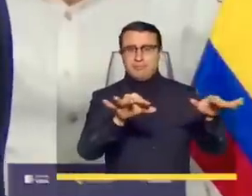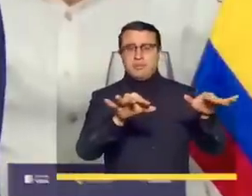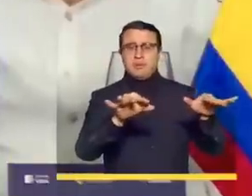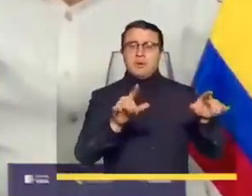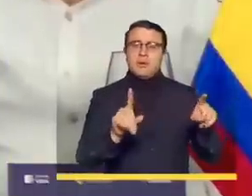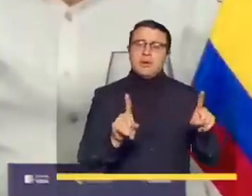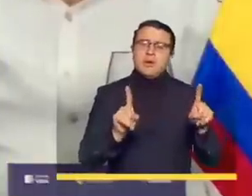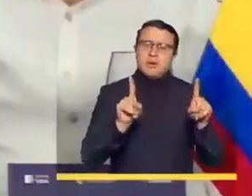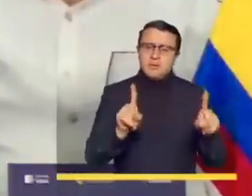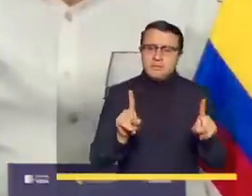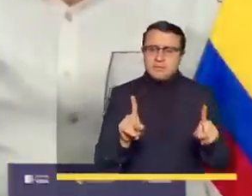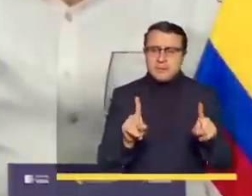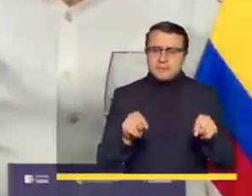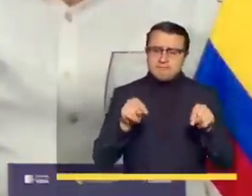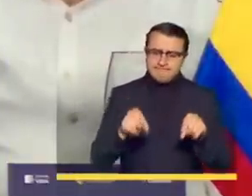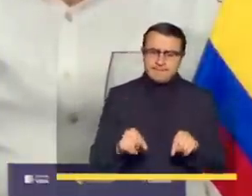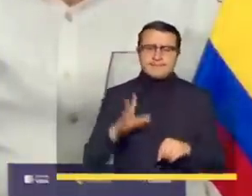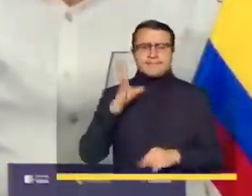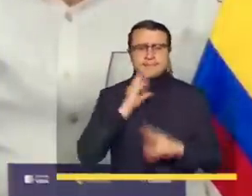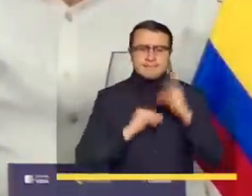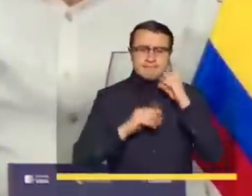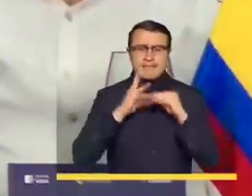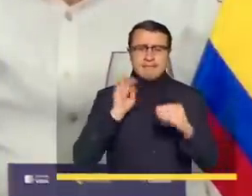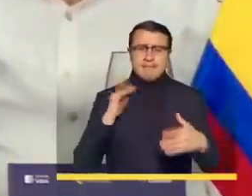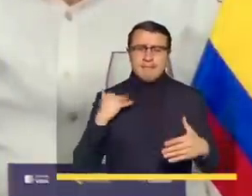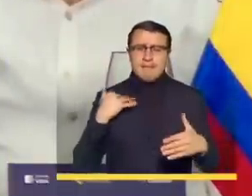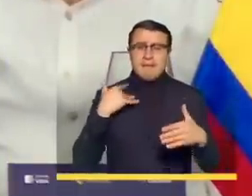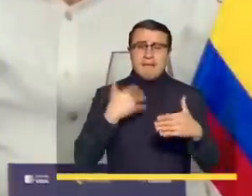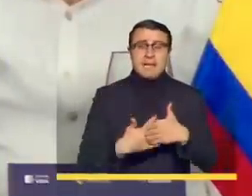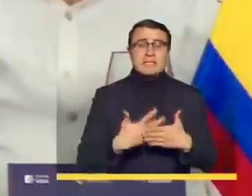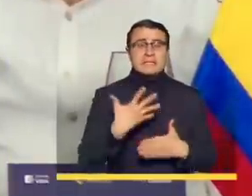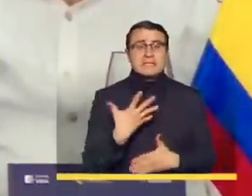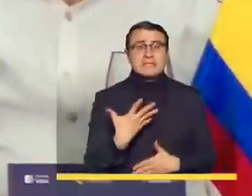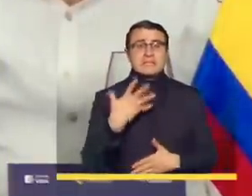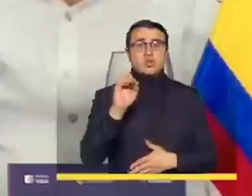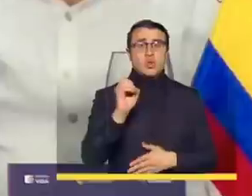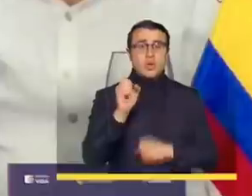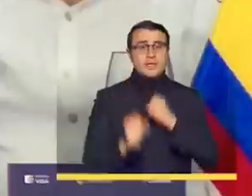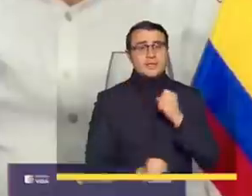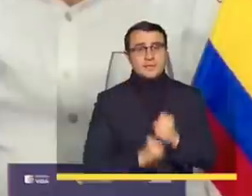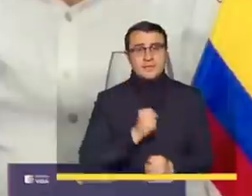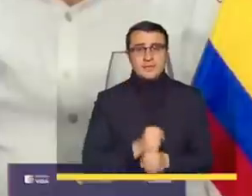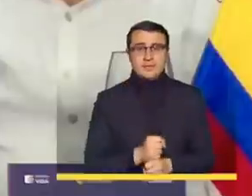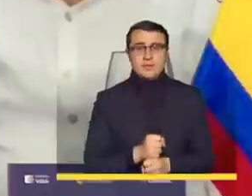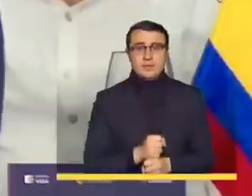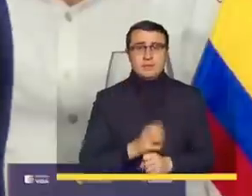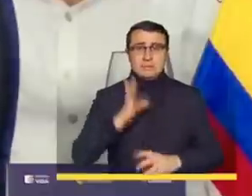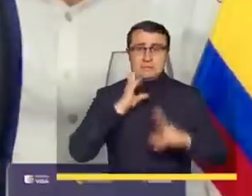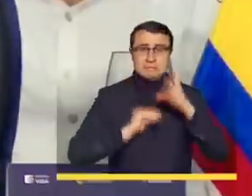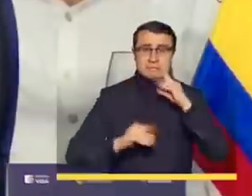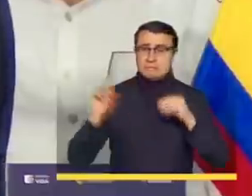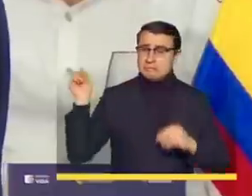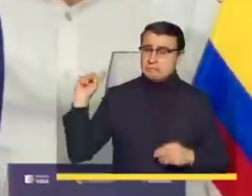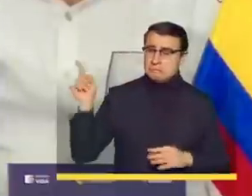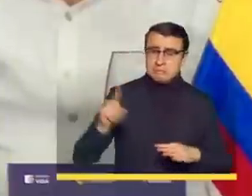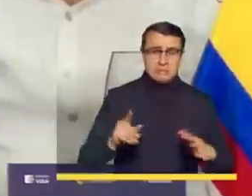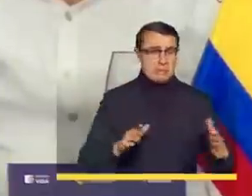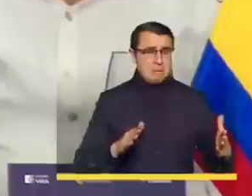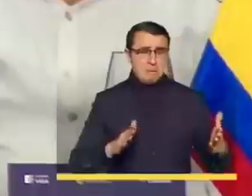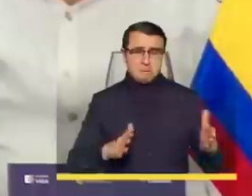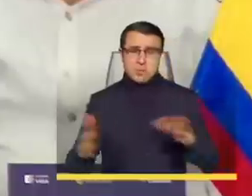Pero tenemos esa experiencia de 50 años, una experiencia sanguinaria y